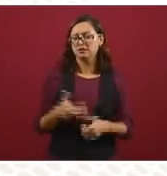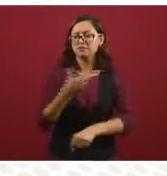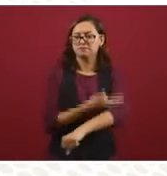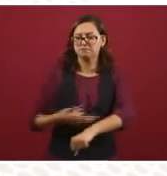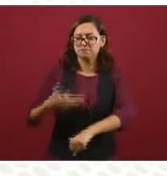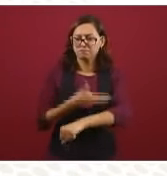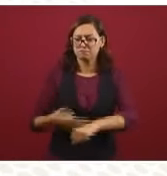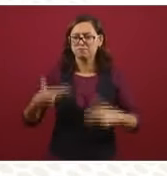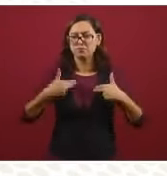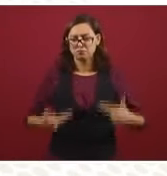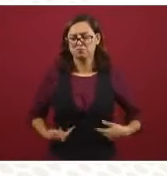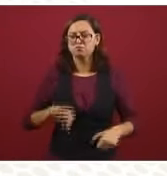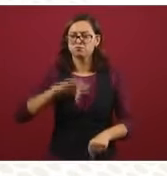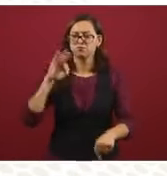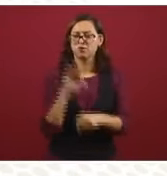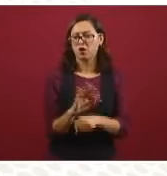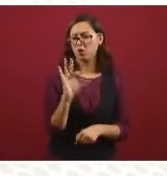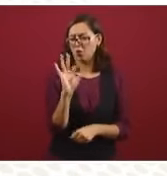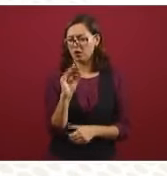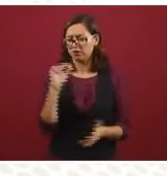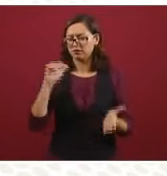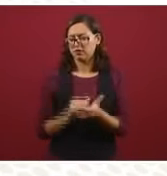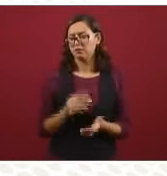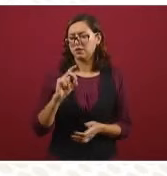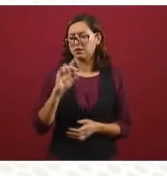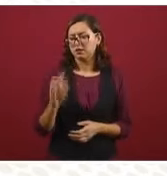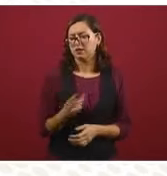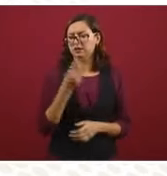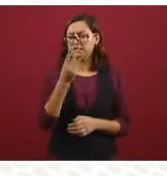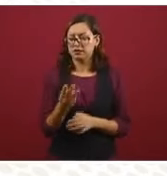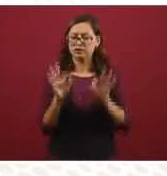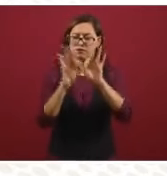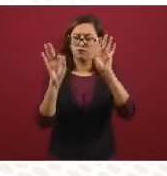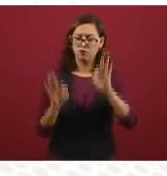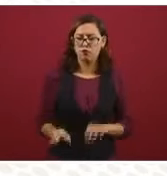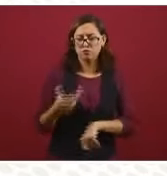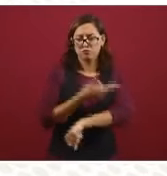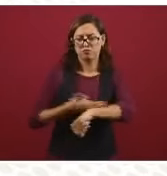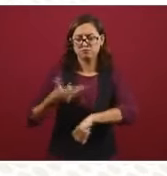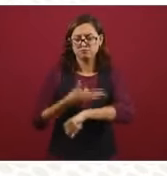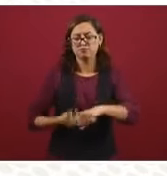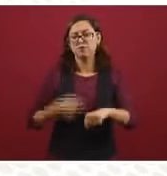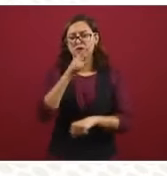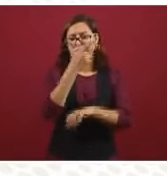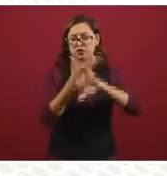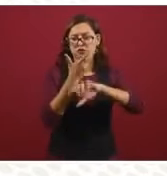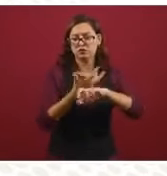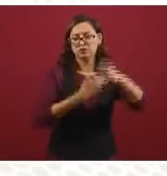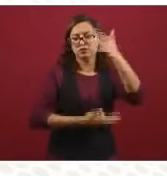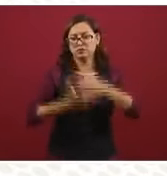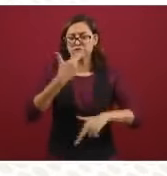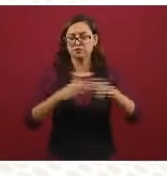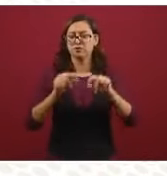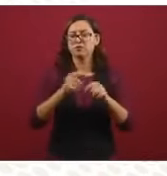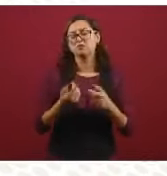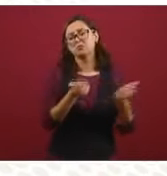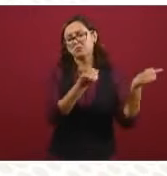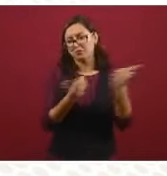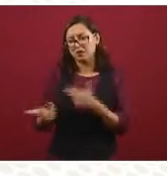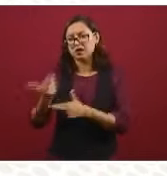regularizaciones por razones humanitarias, 40.033 formas migratorias múltiples a retornados de Estados Unidos que migran a su país de origen,